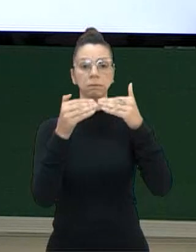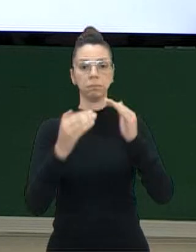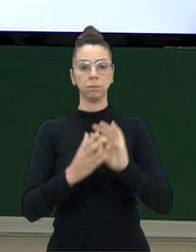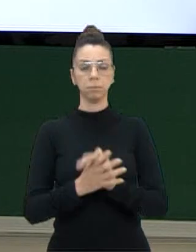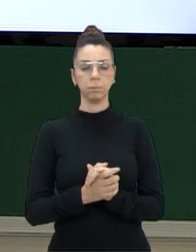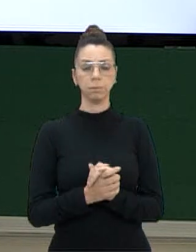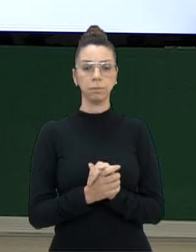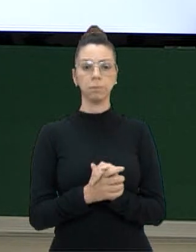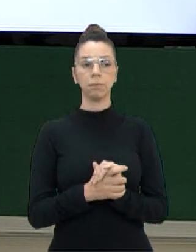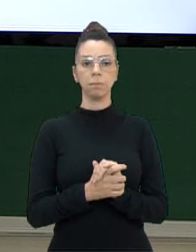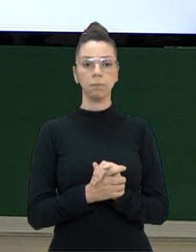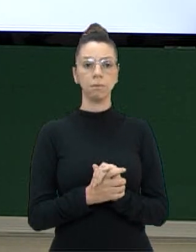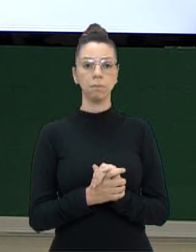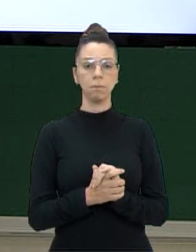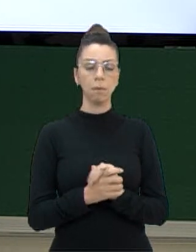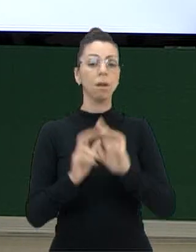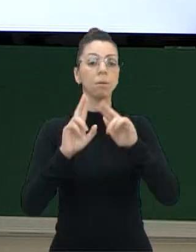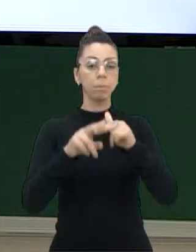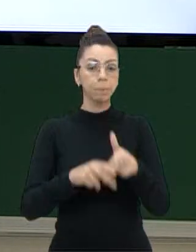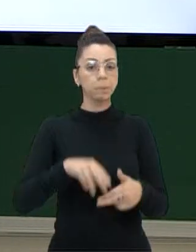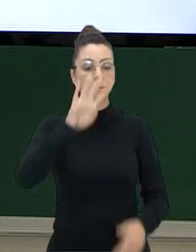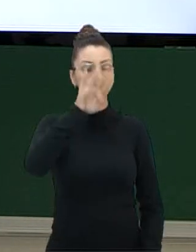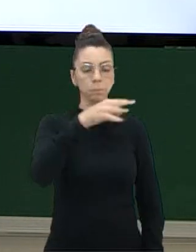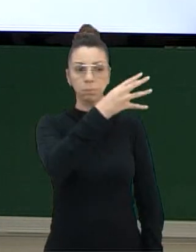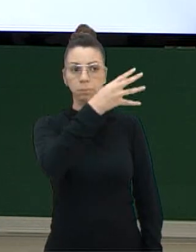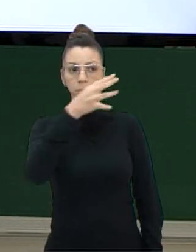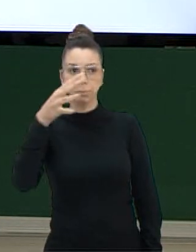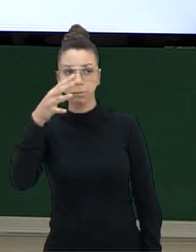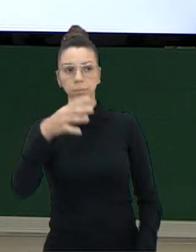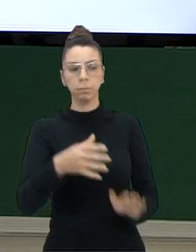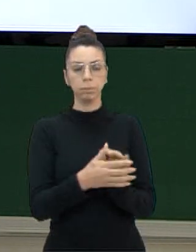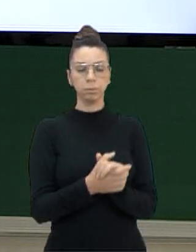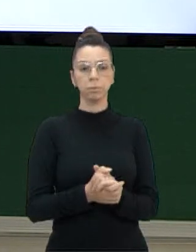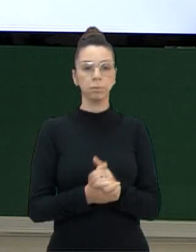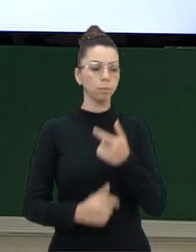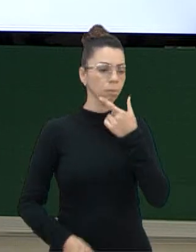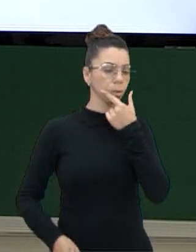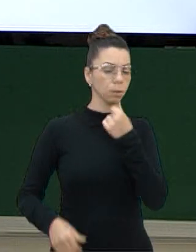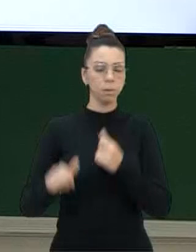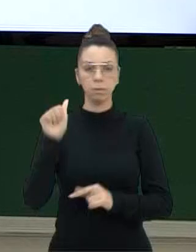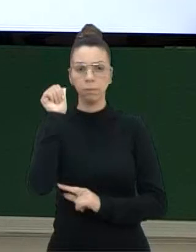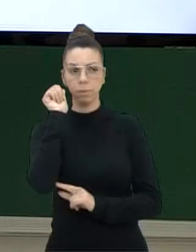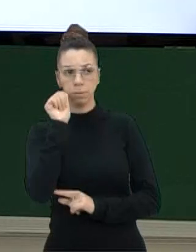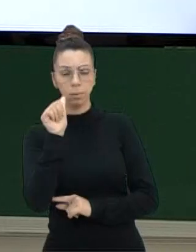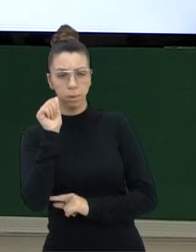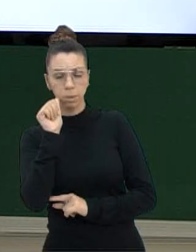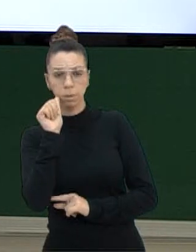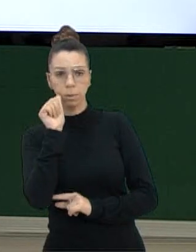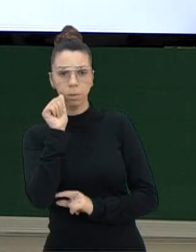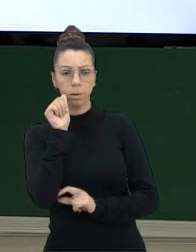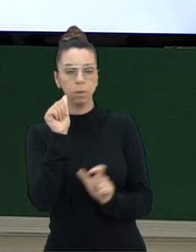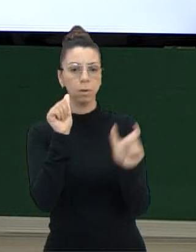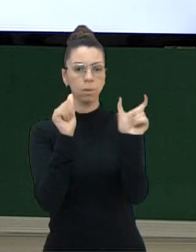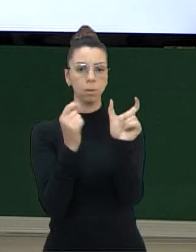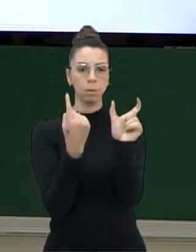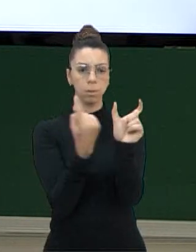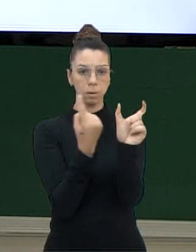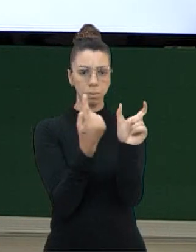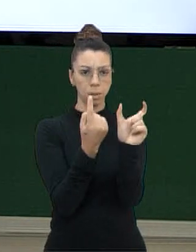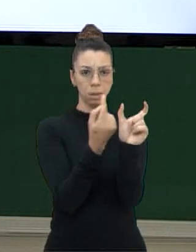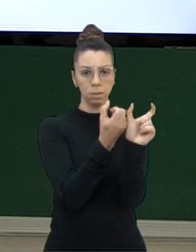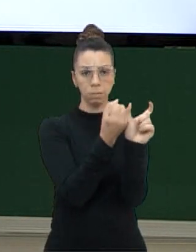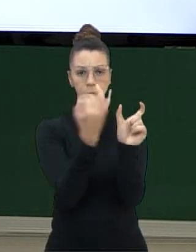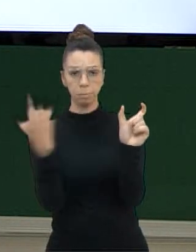trabajando de esa manera este recuadro, ¿sí? Masculino, feminino, singular, plural. Entonces la palabra el es